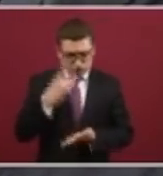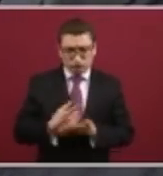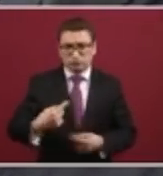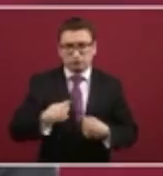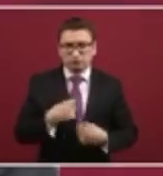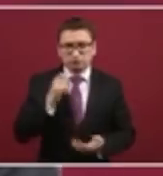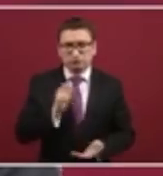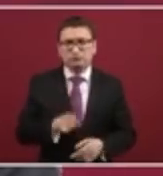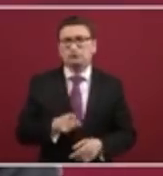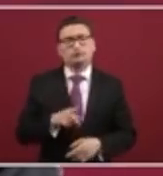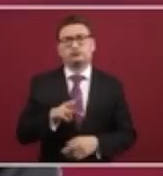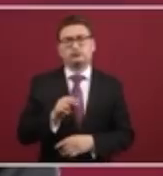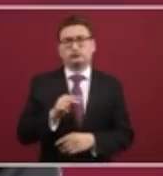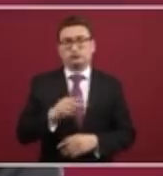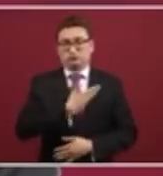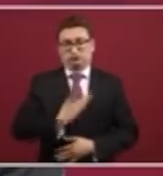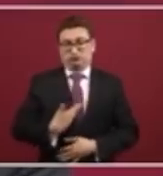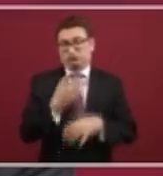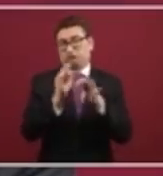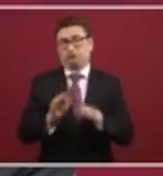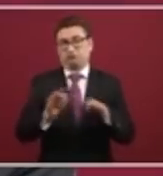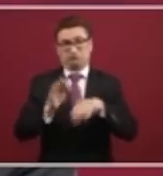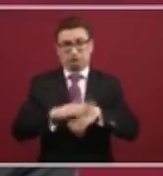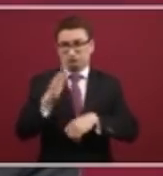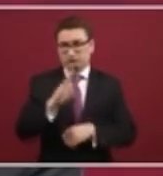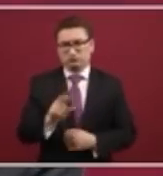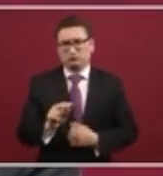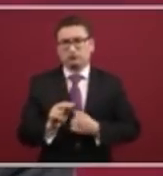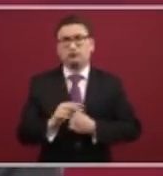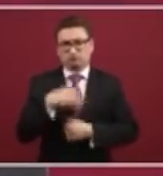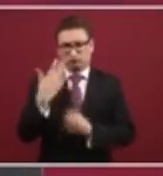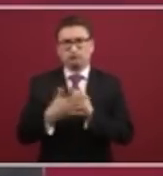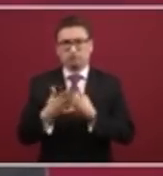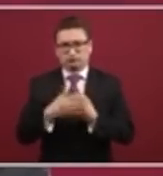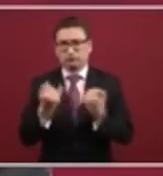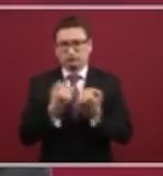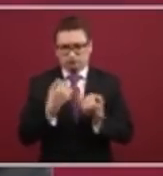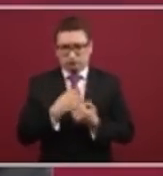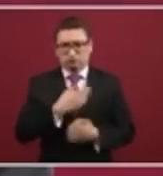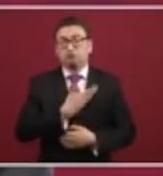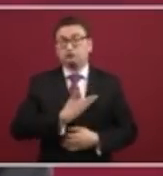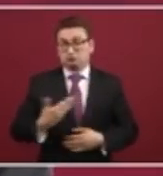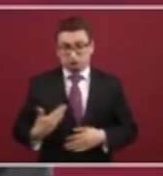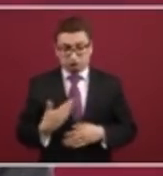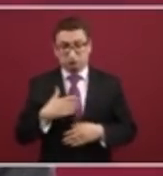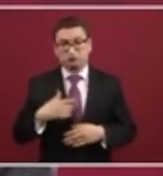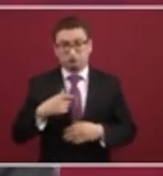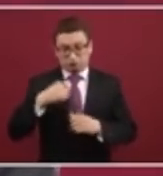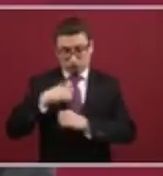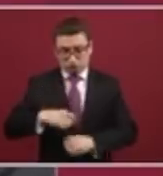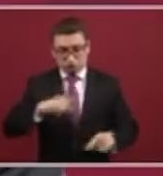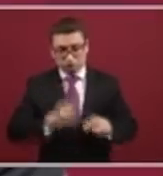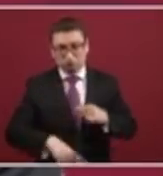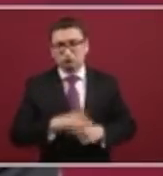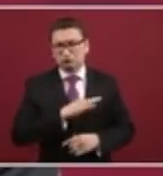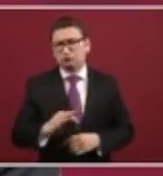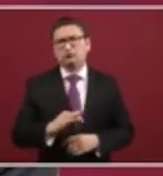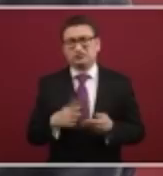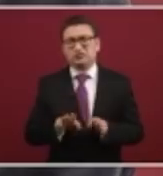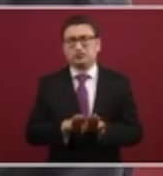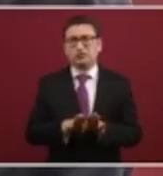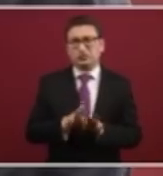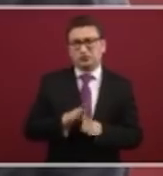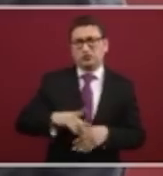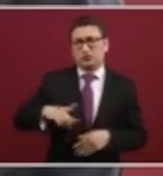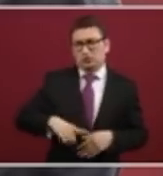ni el presidente si por eso va a ser la revocación del mandato en cuanto a la polémica desatada con relación al abasto de